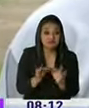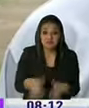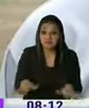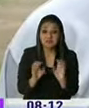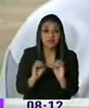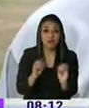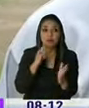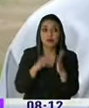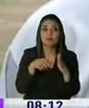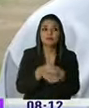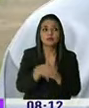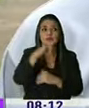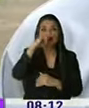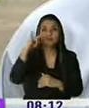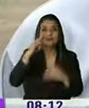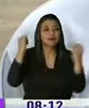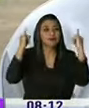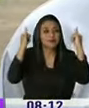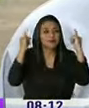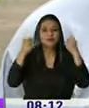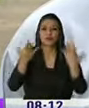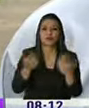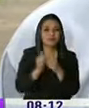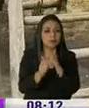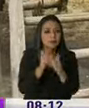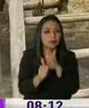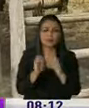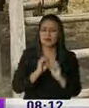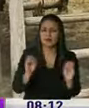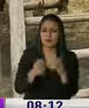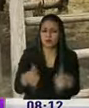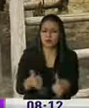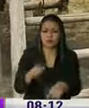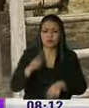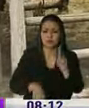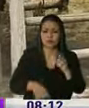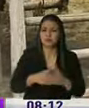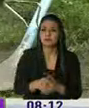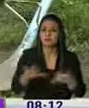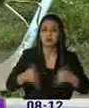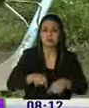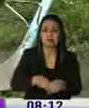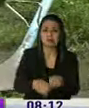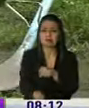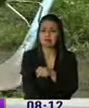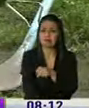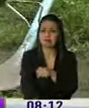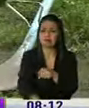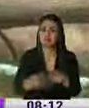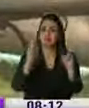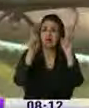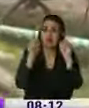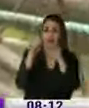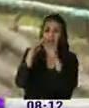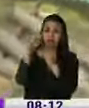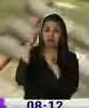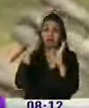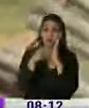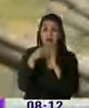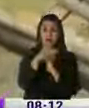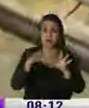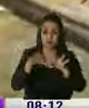así, porque los columpios están en mal estado. Los juegos están dañados, oxidados, además de rotos. Este, por ejemplo,